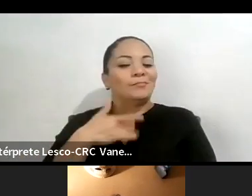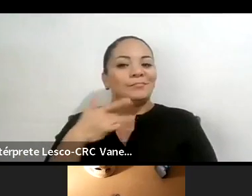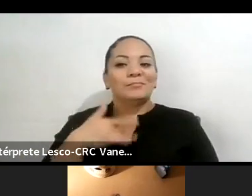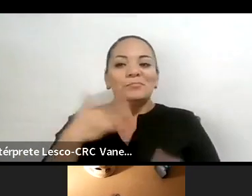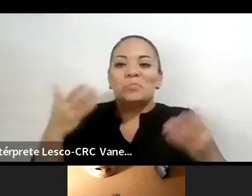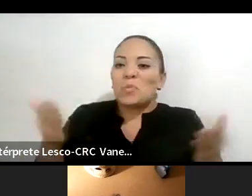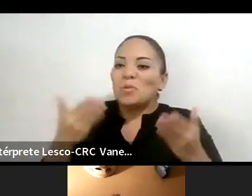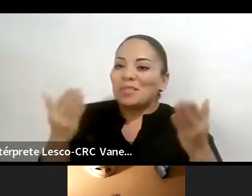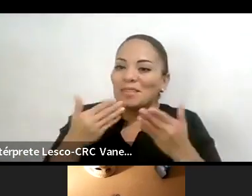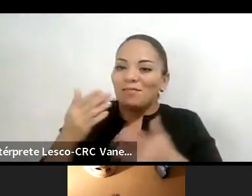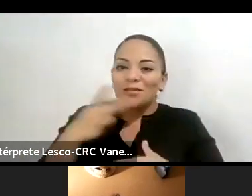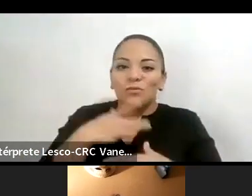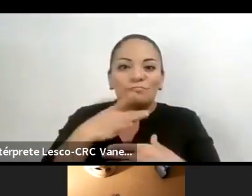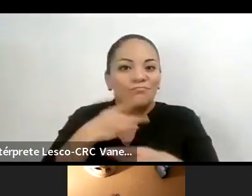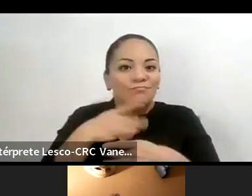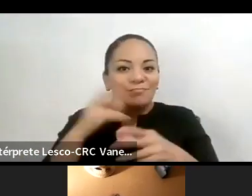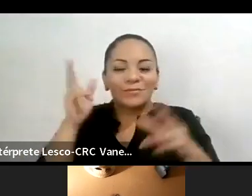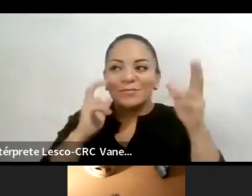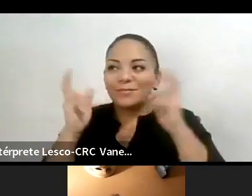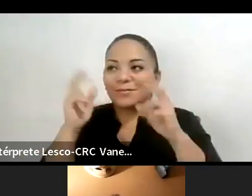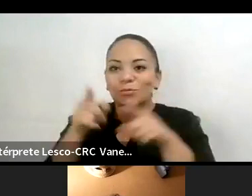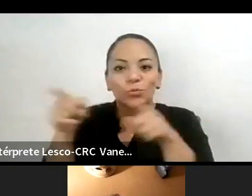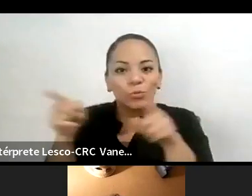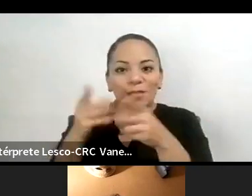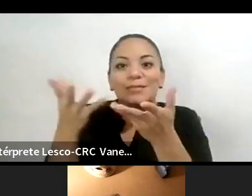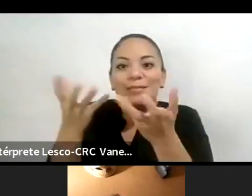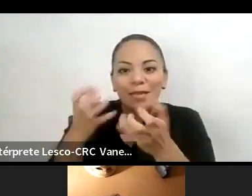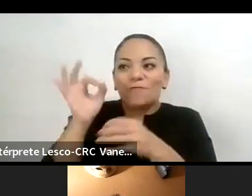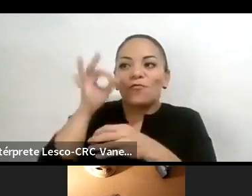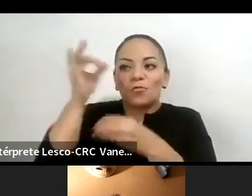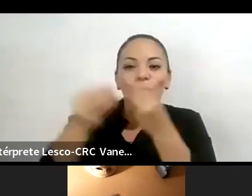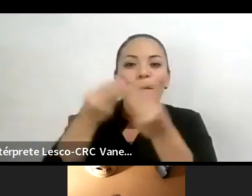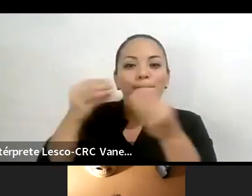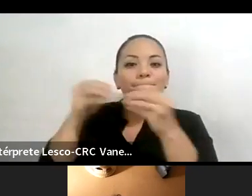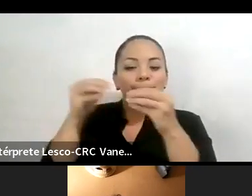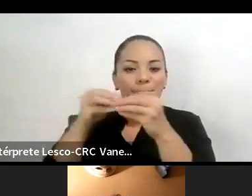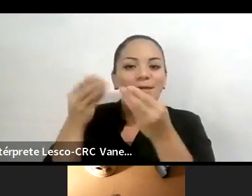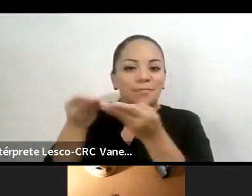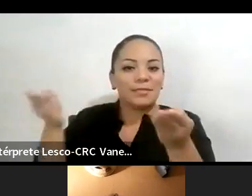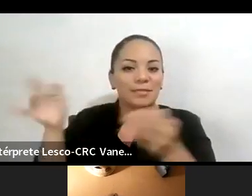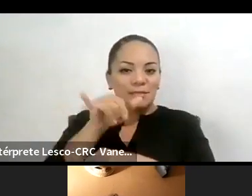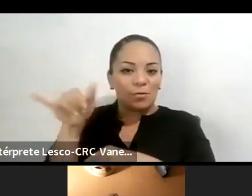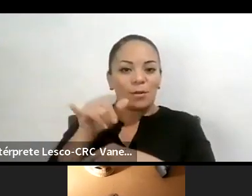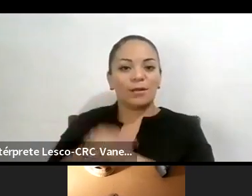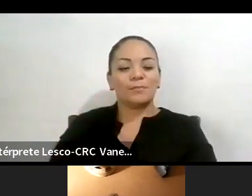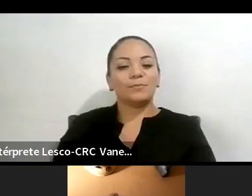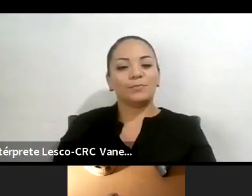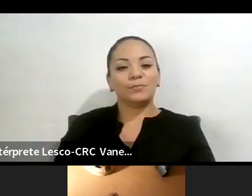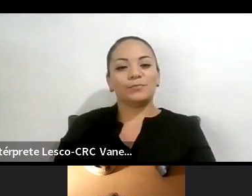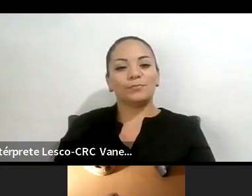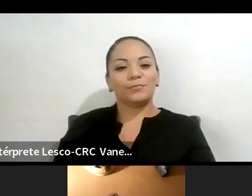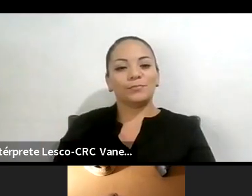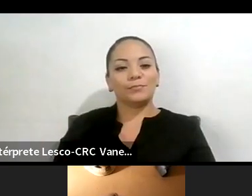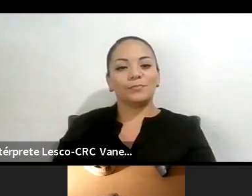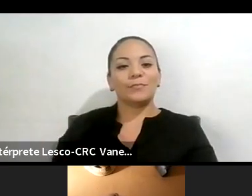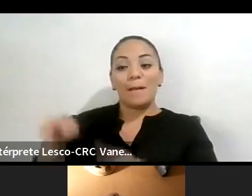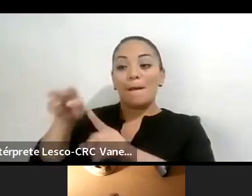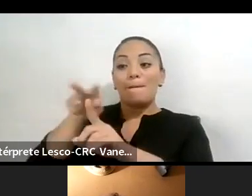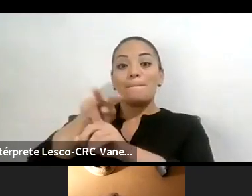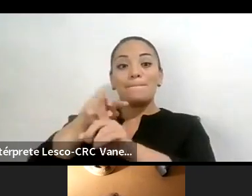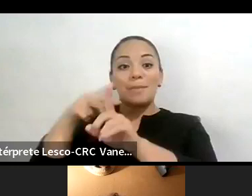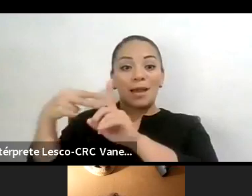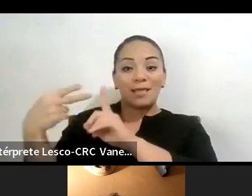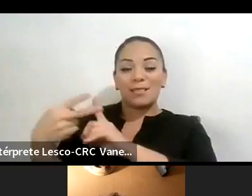hay un interés, ¿verdad?, de seguir produciendo ese tipo de materiales que rompen esos paradigmas,